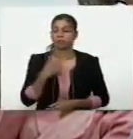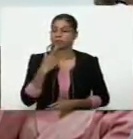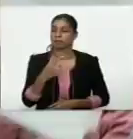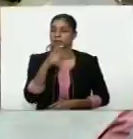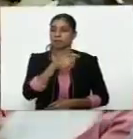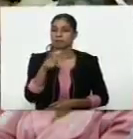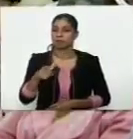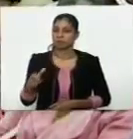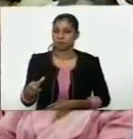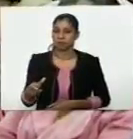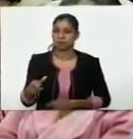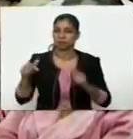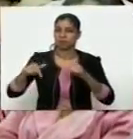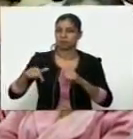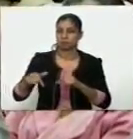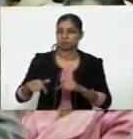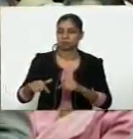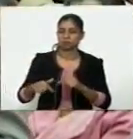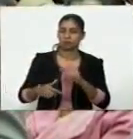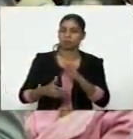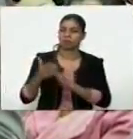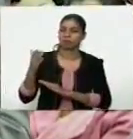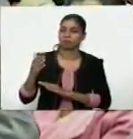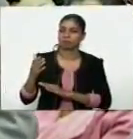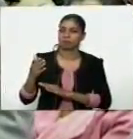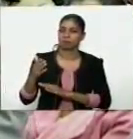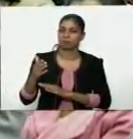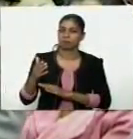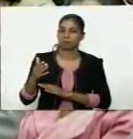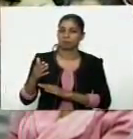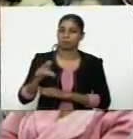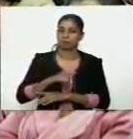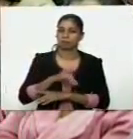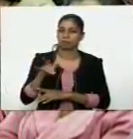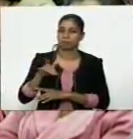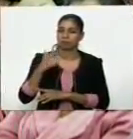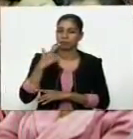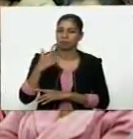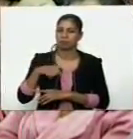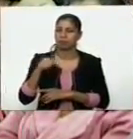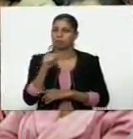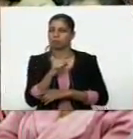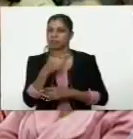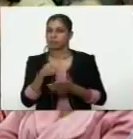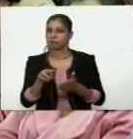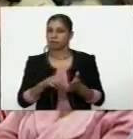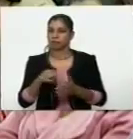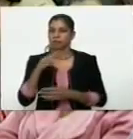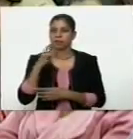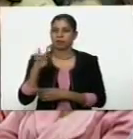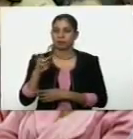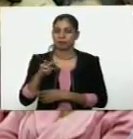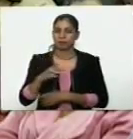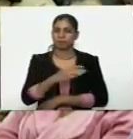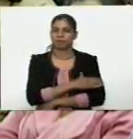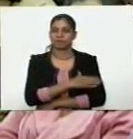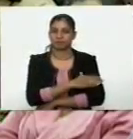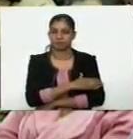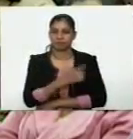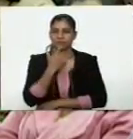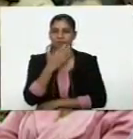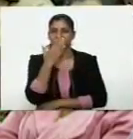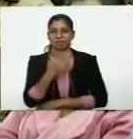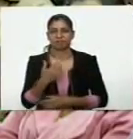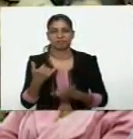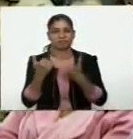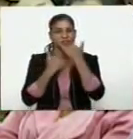que hoy presentan y que fueron a solicitar, como lo hicieron en su momento con Barack Obama, esta orden ejecutiva, que se equivoca mientras sigan subestimando al